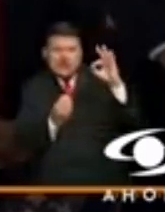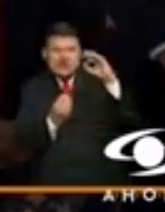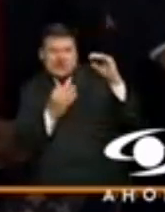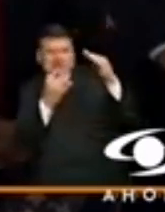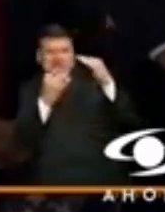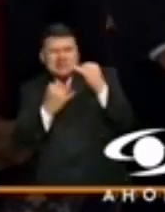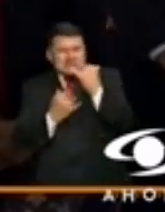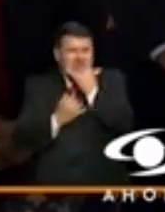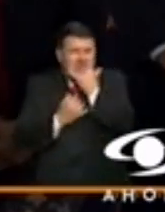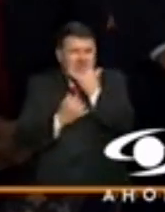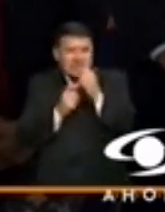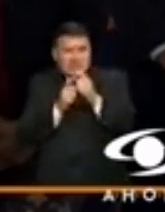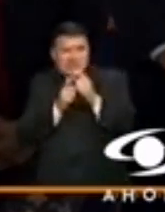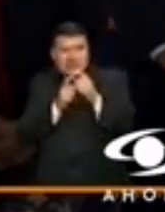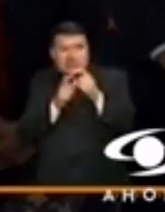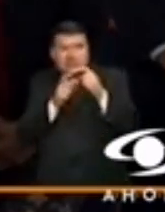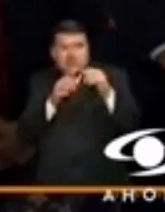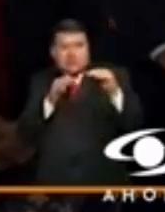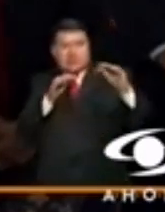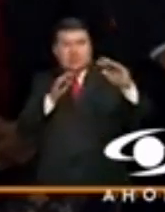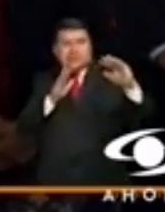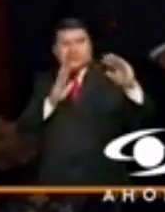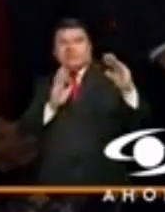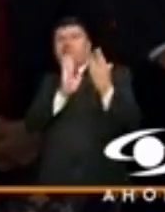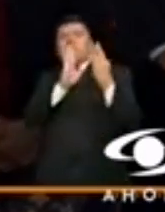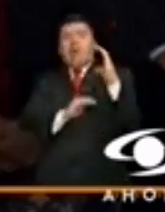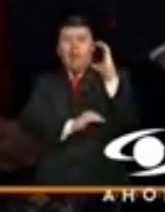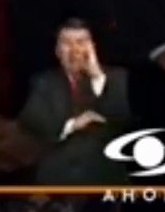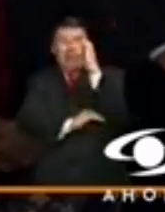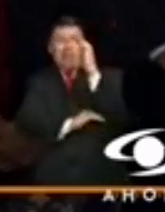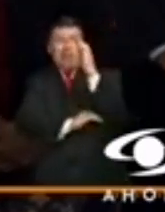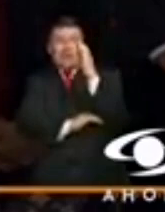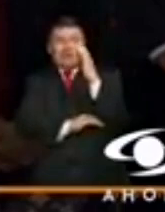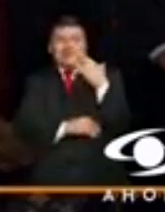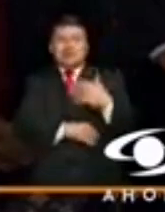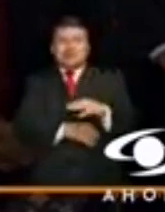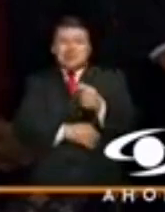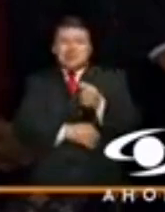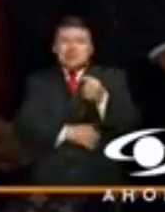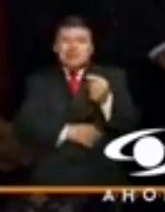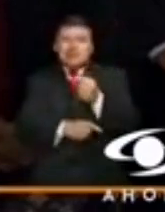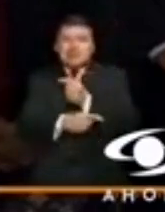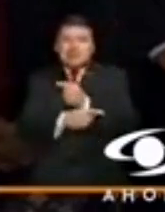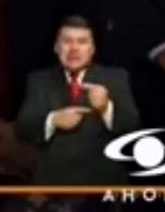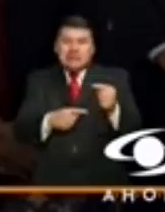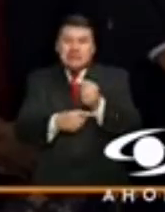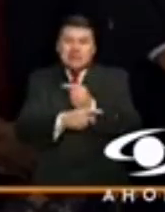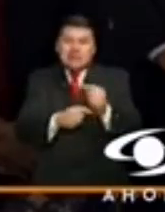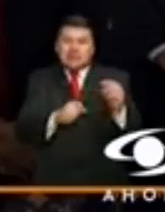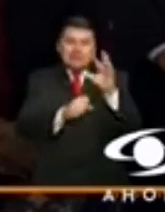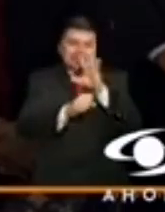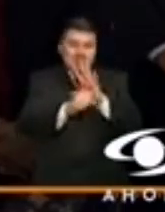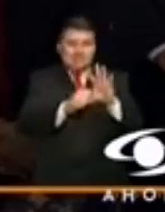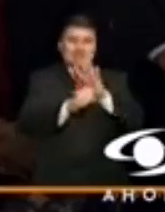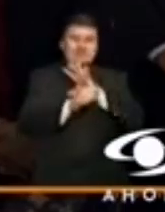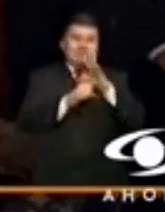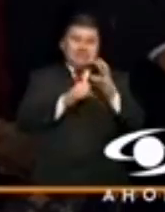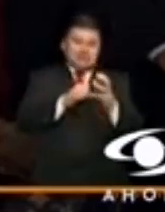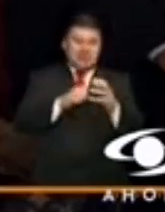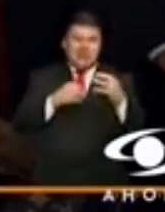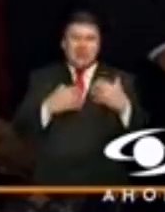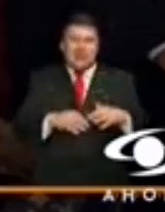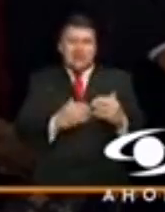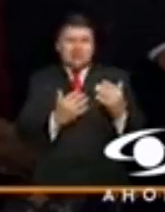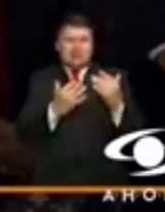epidemiológicas que potencialmente enfrenta Colombia en las próximas semanas con relación al coronavirus.